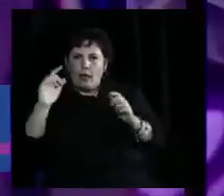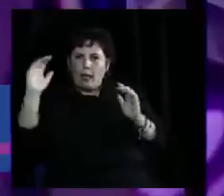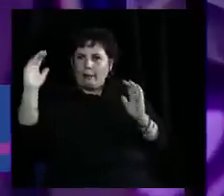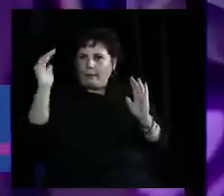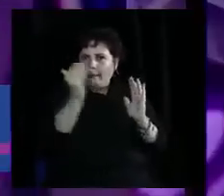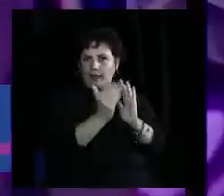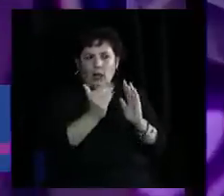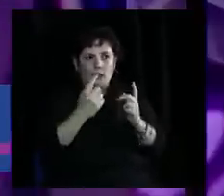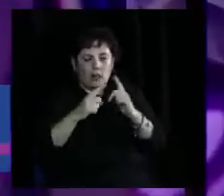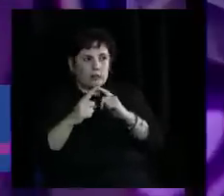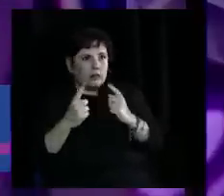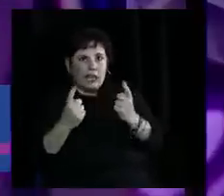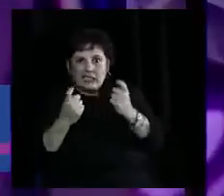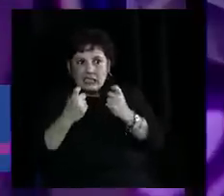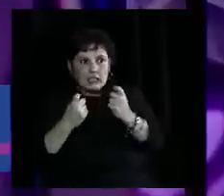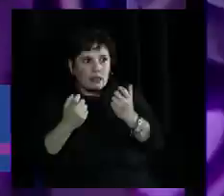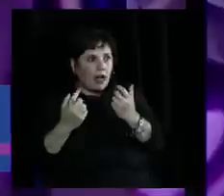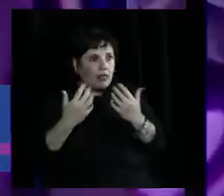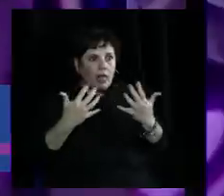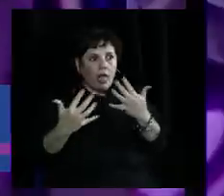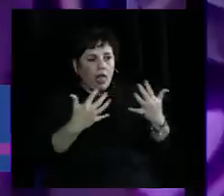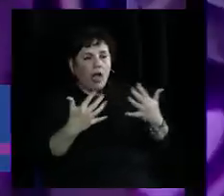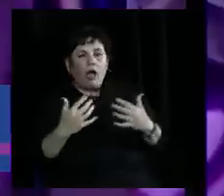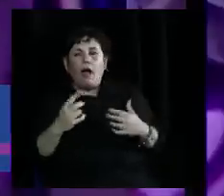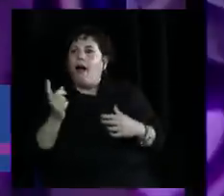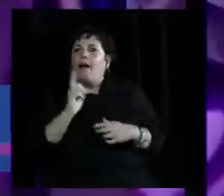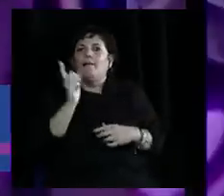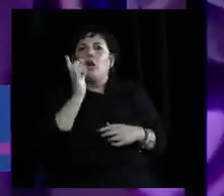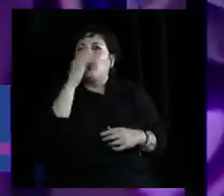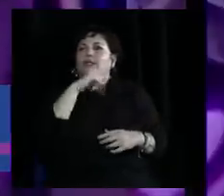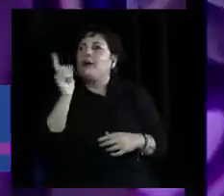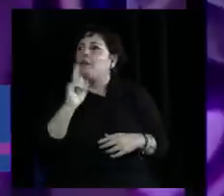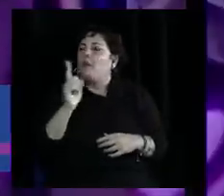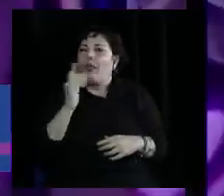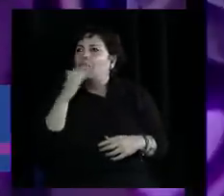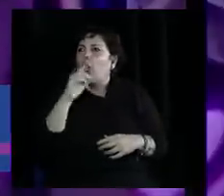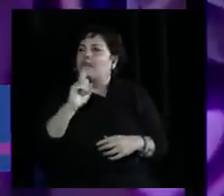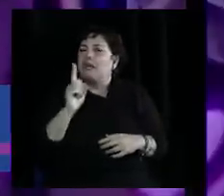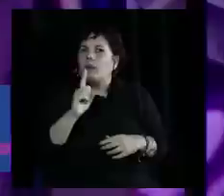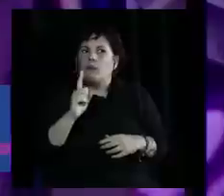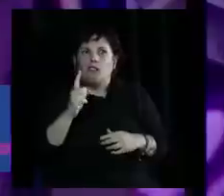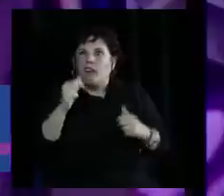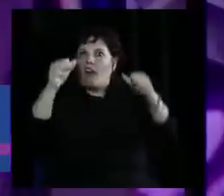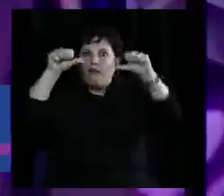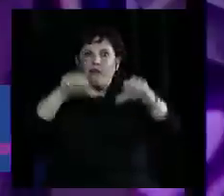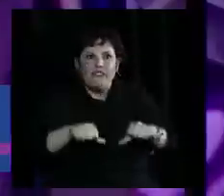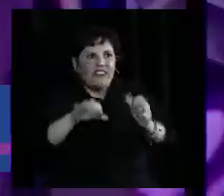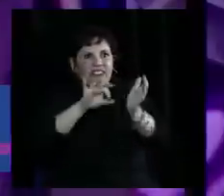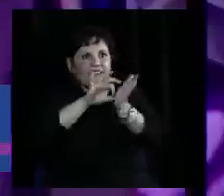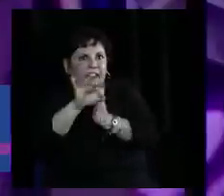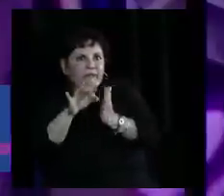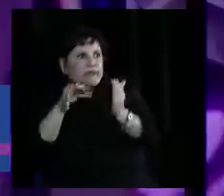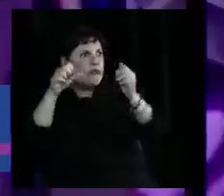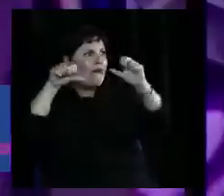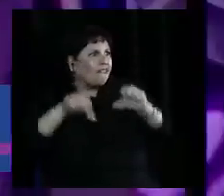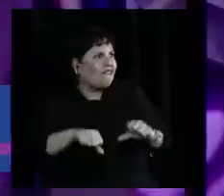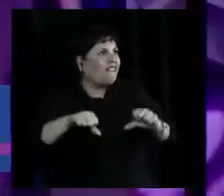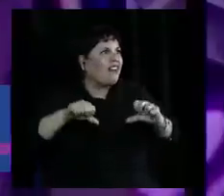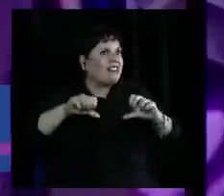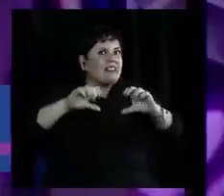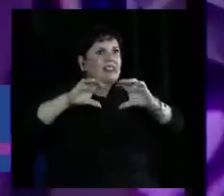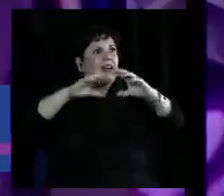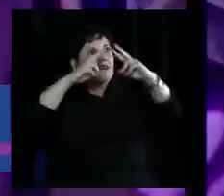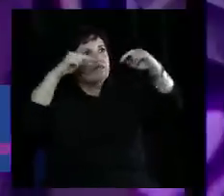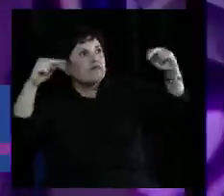las necesidades que se van generando y que no se pueden cubrir, por lo cual se afecta la infraestructura y se afecta el servicio. Pero bienvenido,